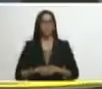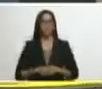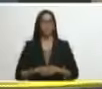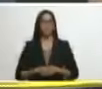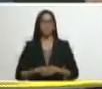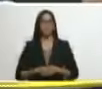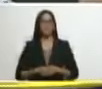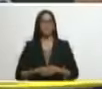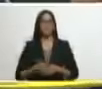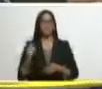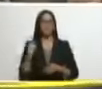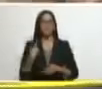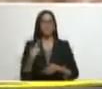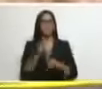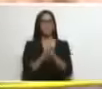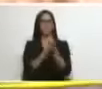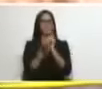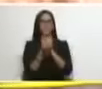El primer referéndum,